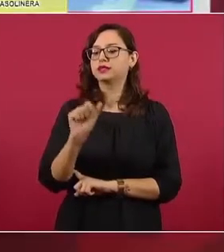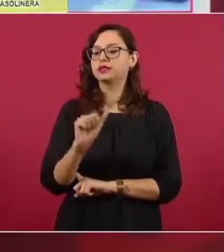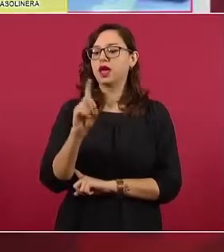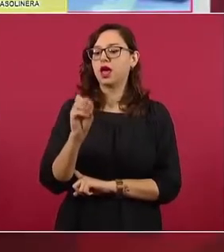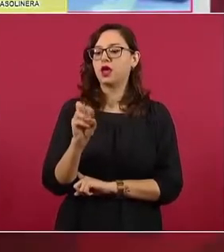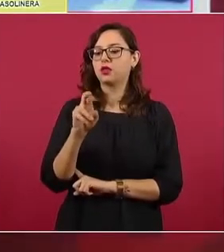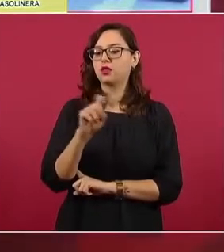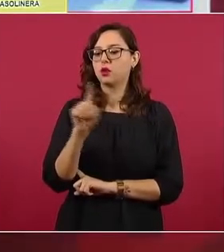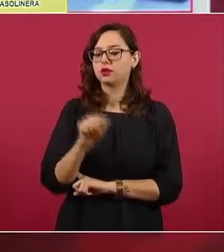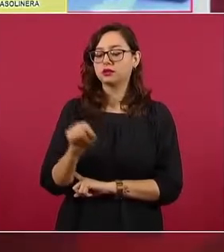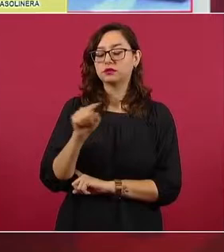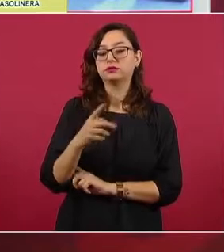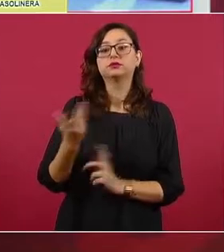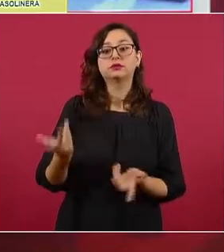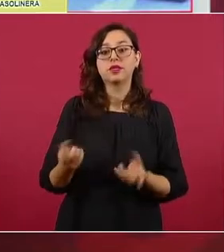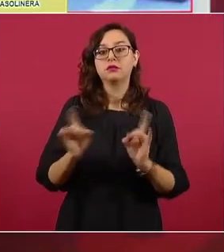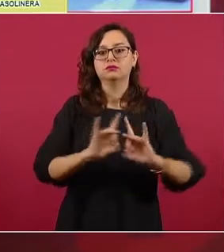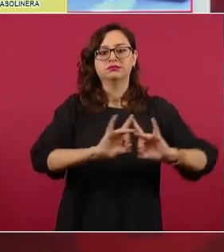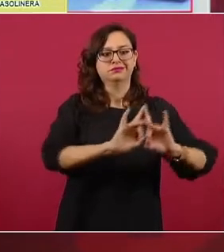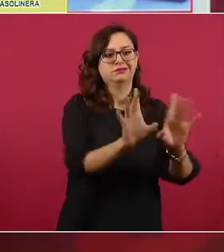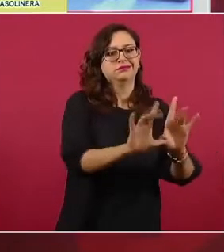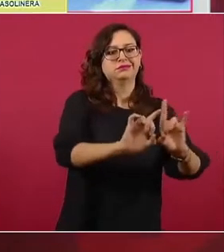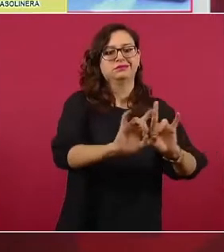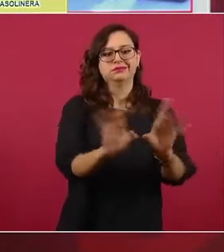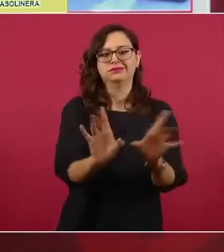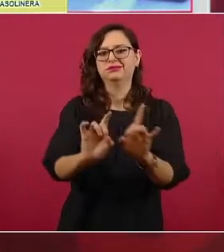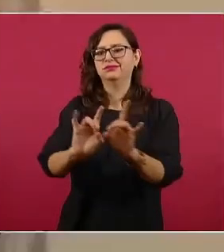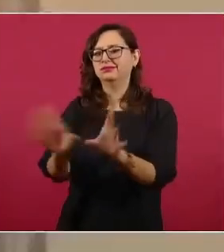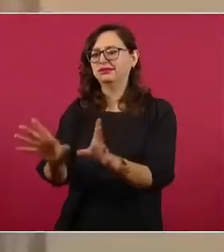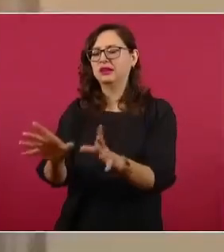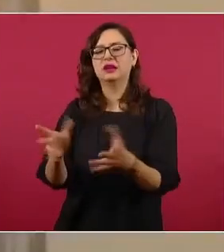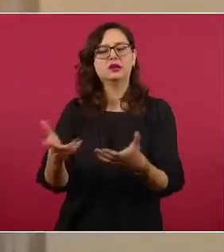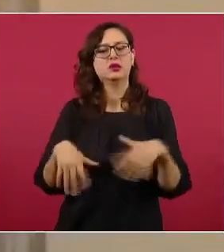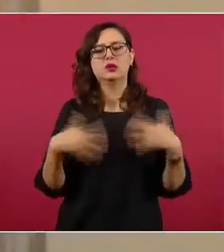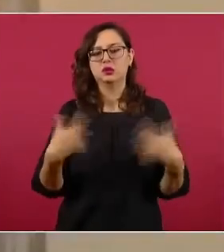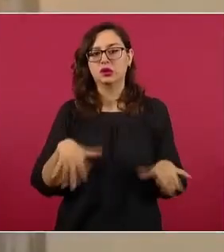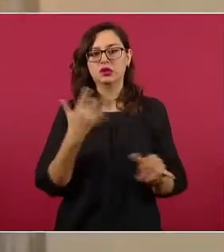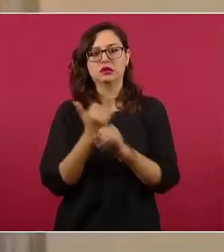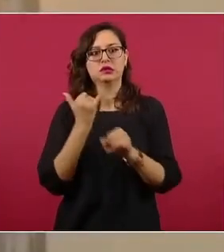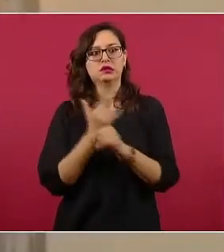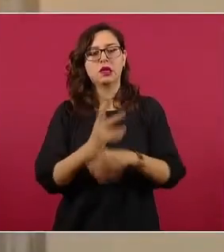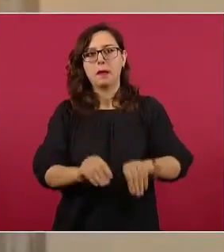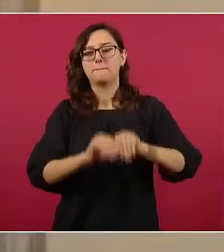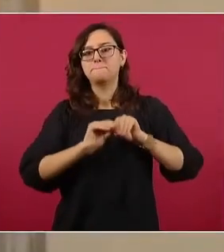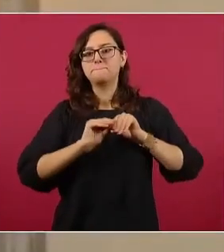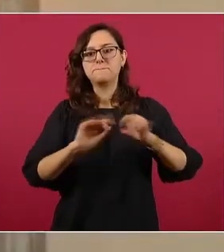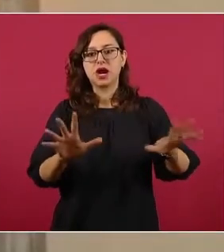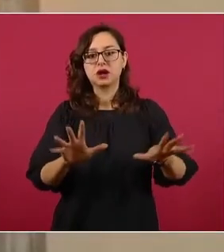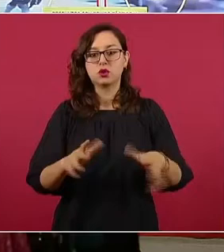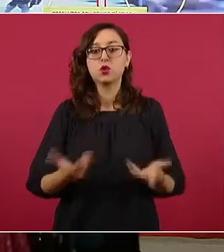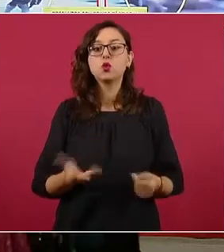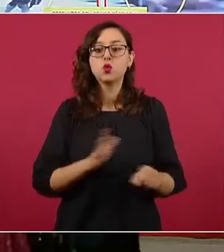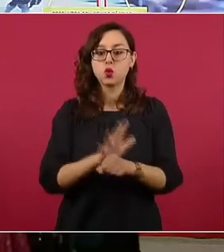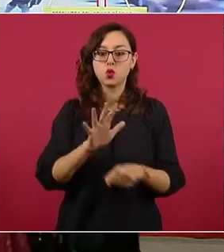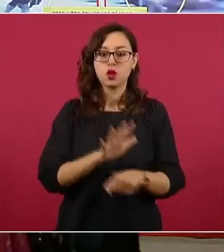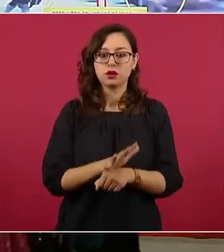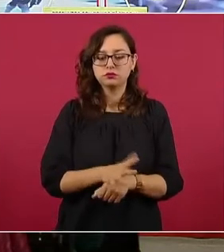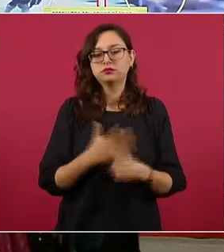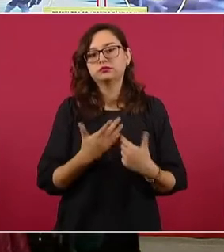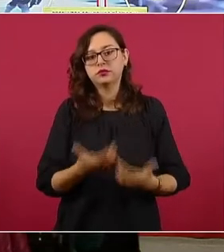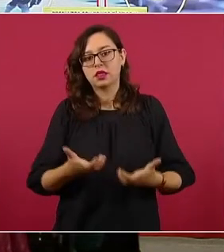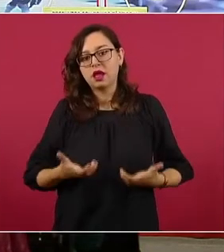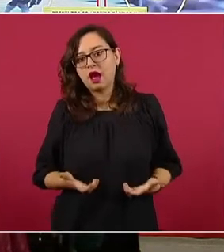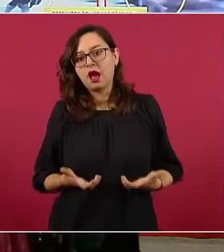participado, eventos que de igual manera han tenido mucha difusión en redes sociales, que son bloqueos en vías